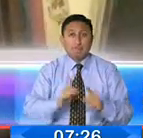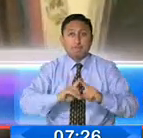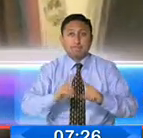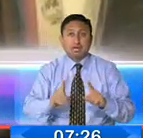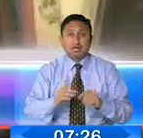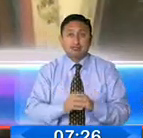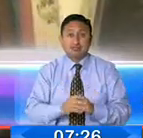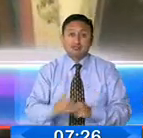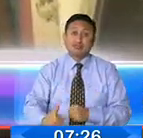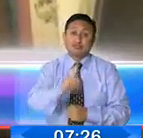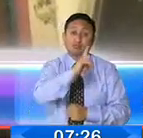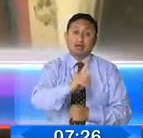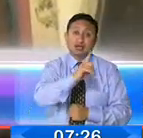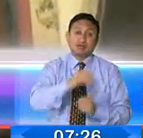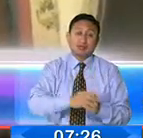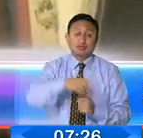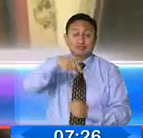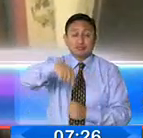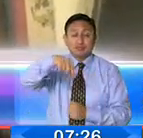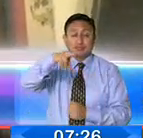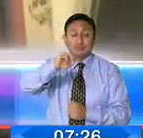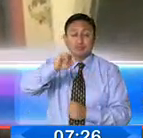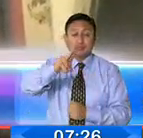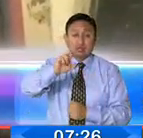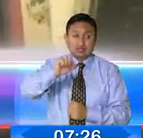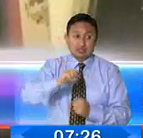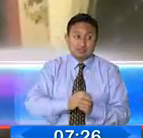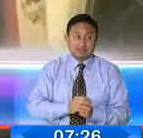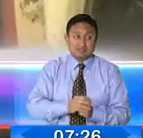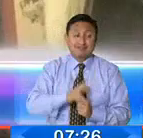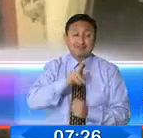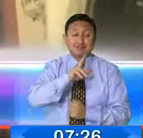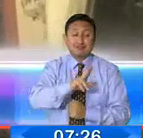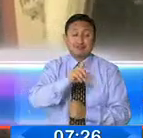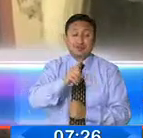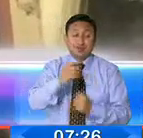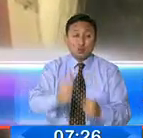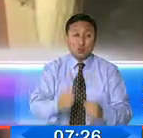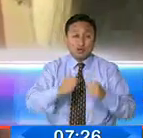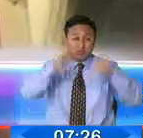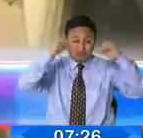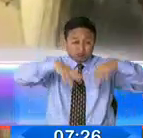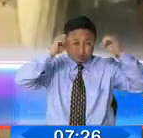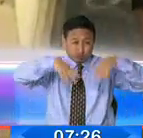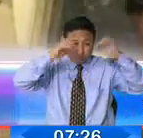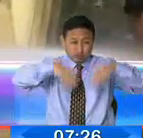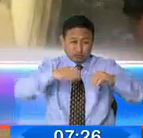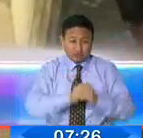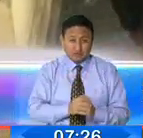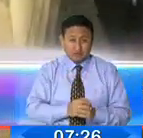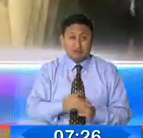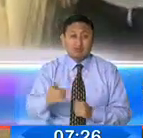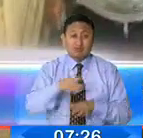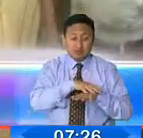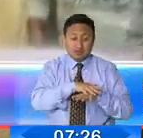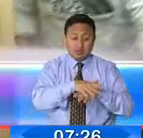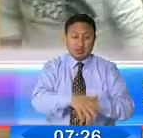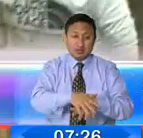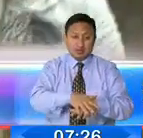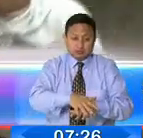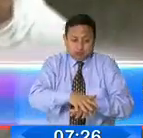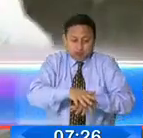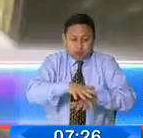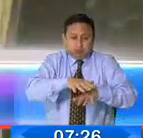lluvias en el sector del Quinche y Azcázubi de gran magnitud, hasta 32 milímetros del día de ayer se habían registrado, hace que el río y el cauce del